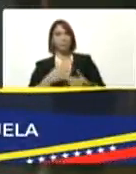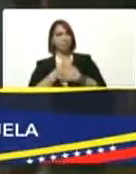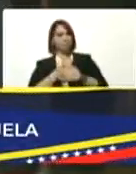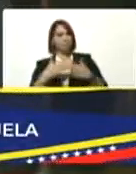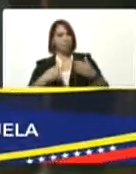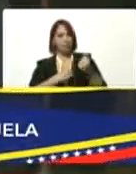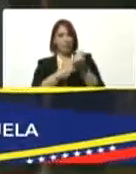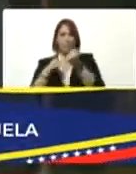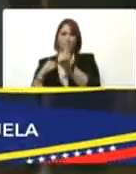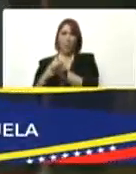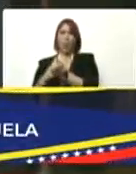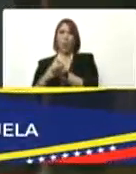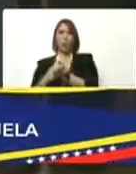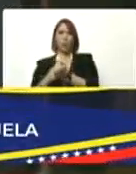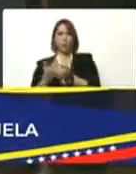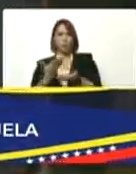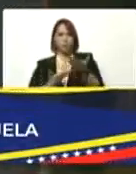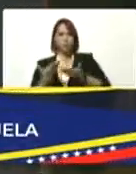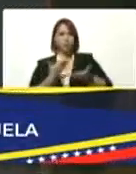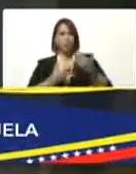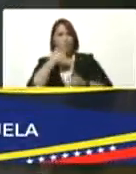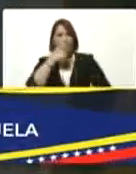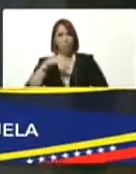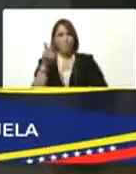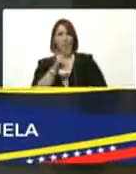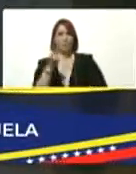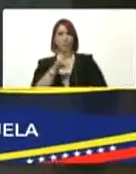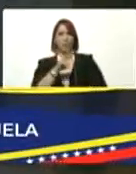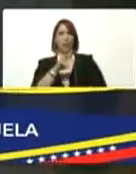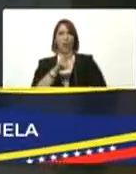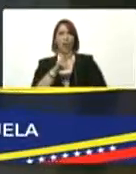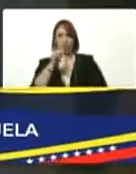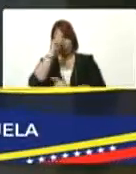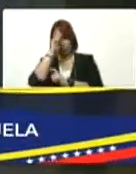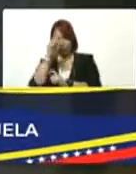apoyo solidario del pueblo de Venezuela a la revolución cubana. Y así pasó.